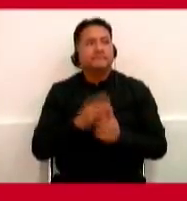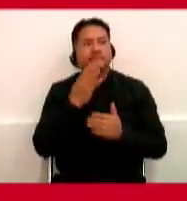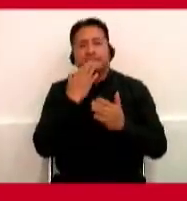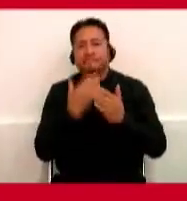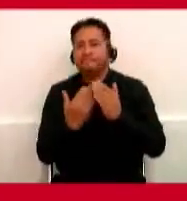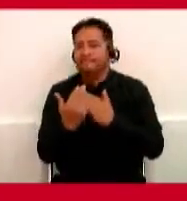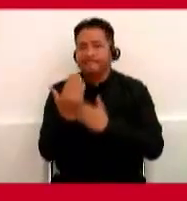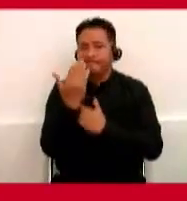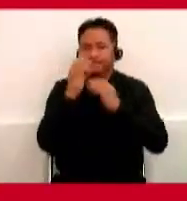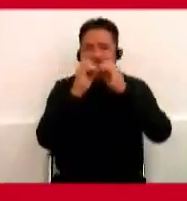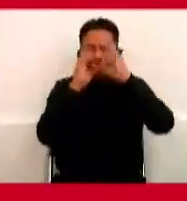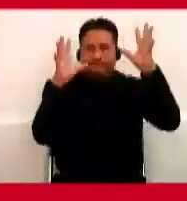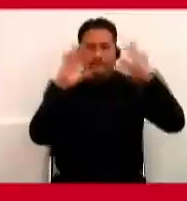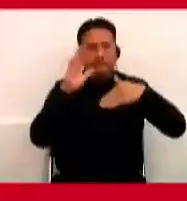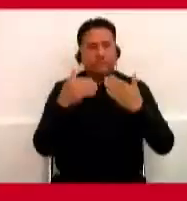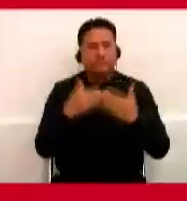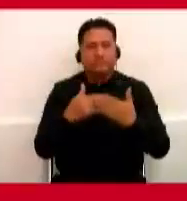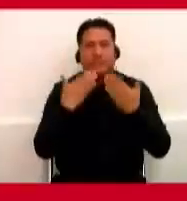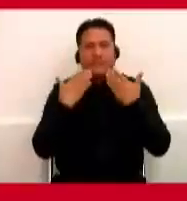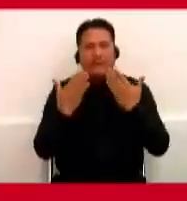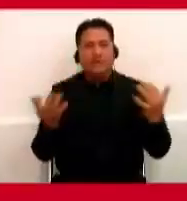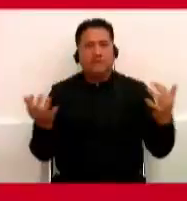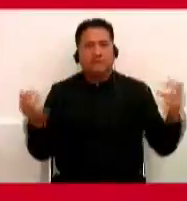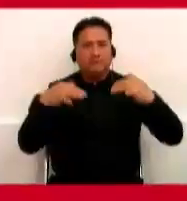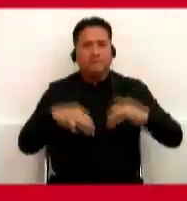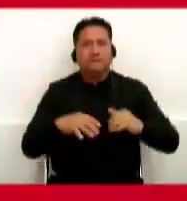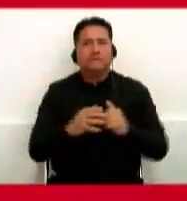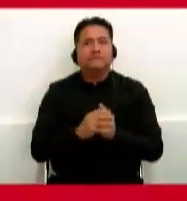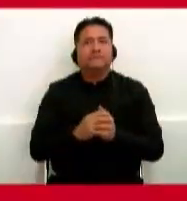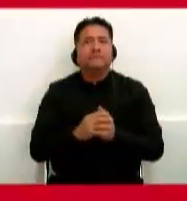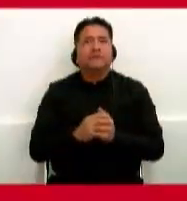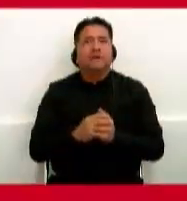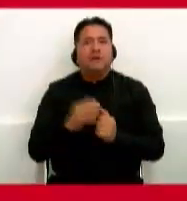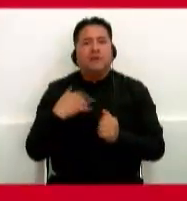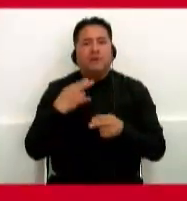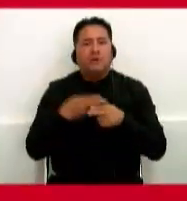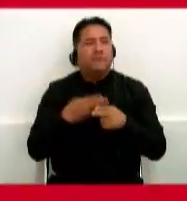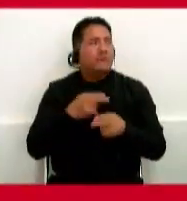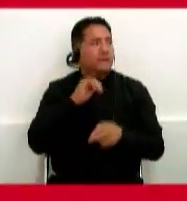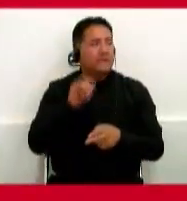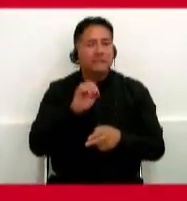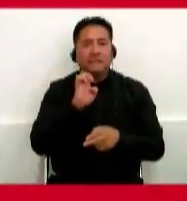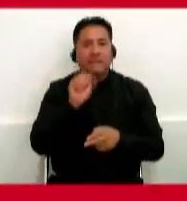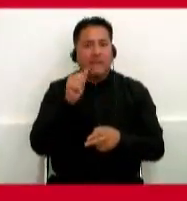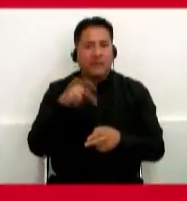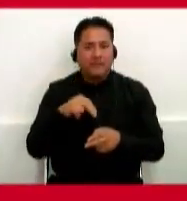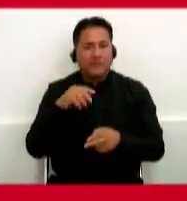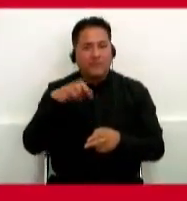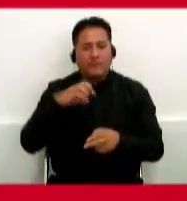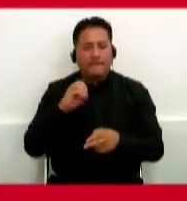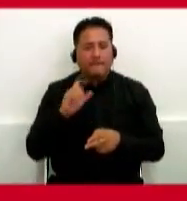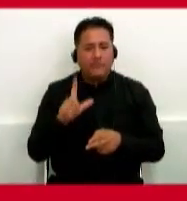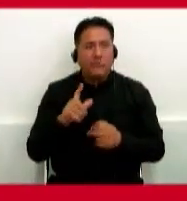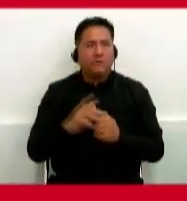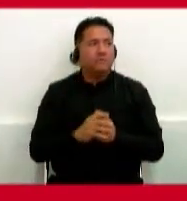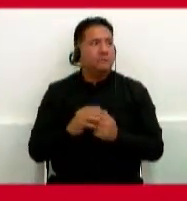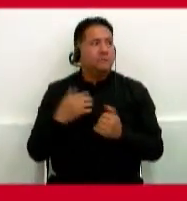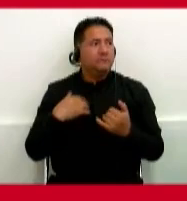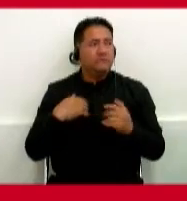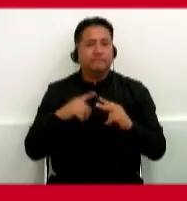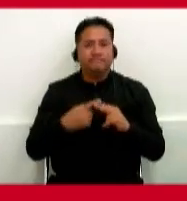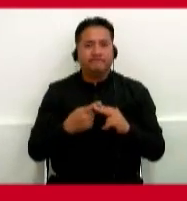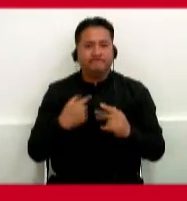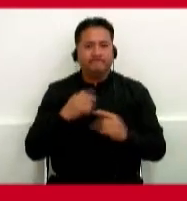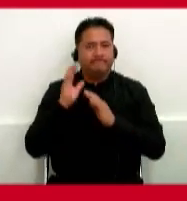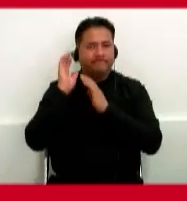todos. Gracias por participar, por estar aquí. Y, bueno, me llamo Jean-Paul Minaya y voy a empezar con mi presentación.